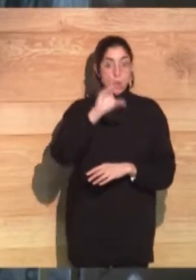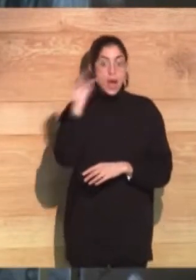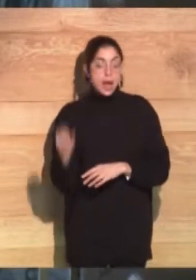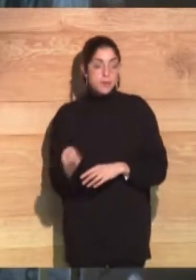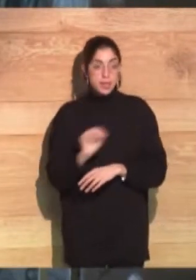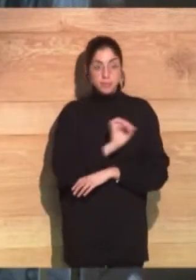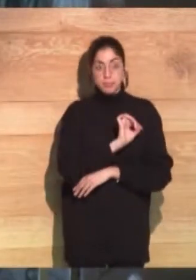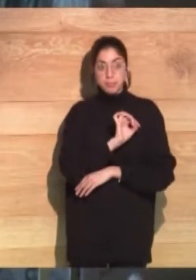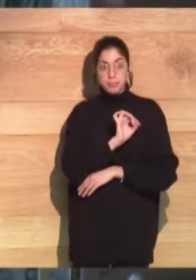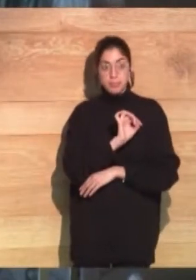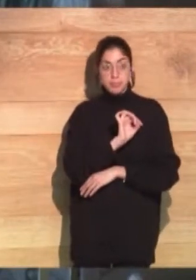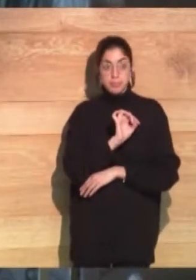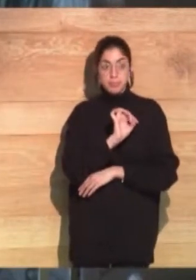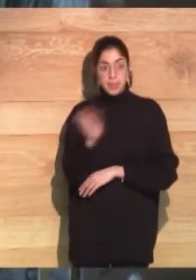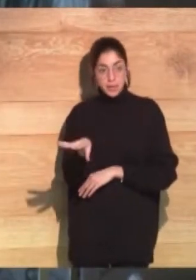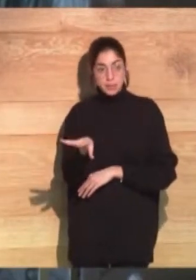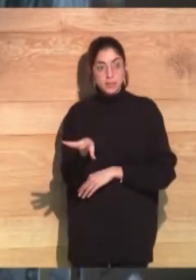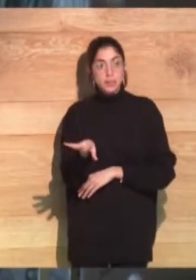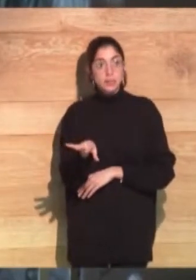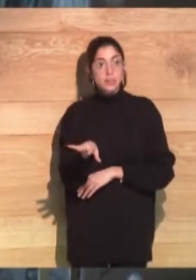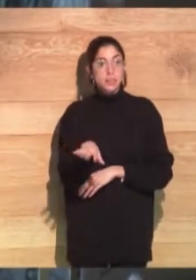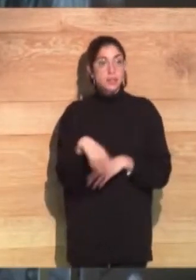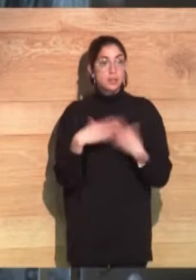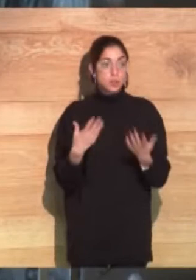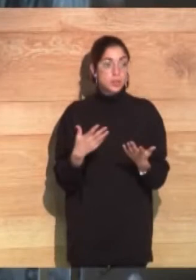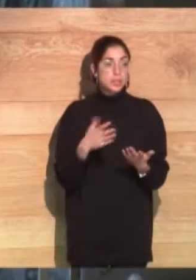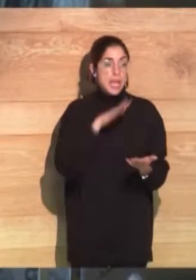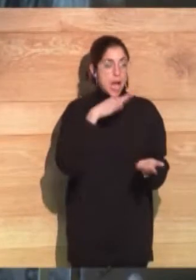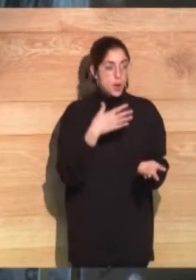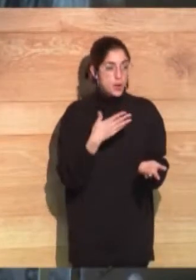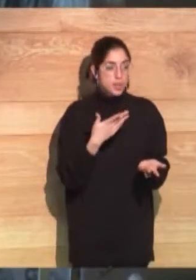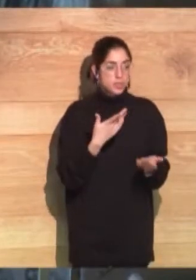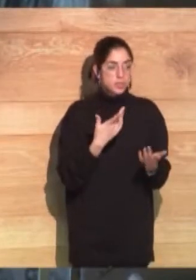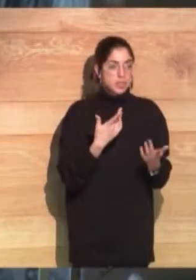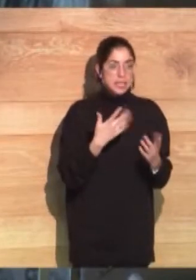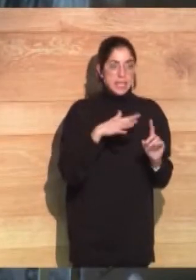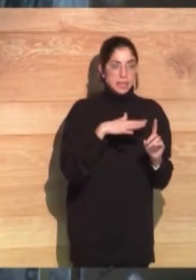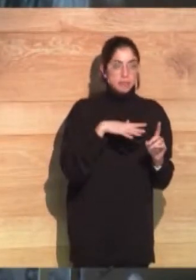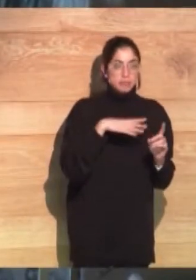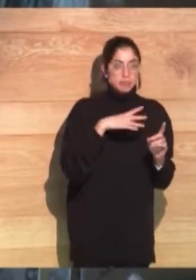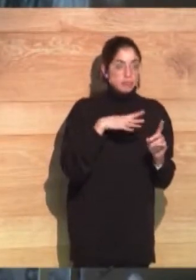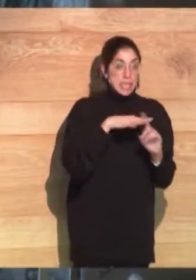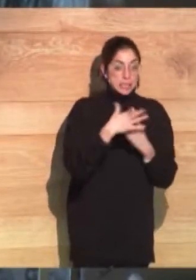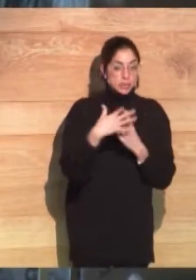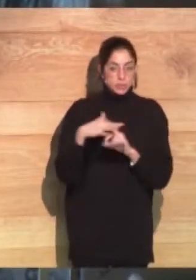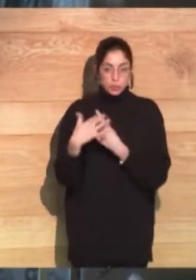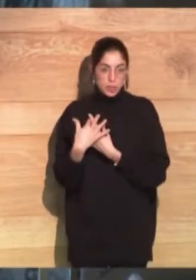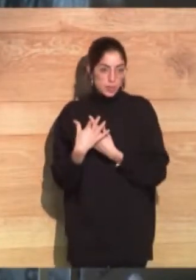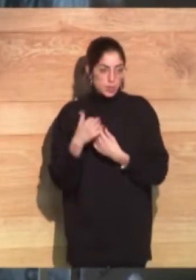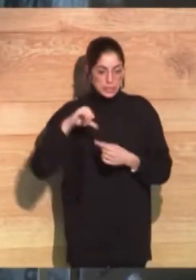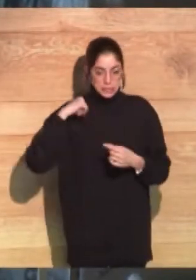población mucho mayor, todavía seguimos teniendo un número de casos importantes en los